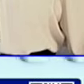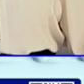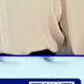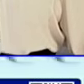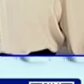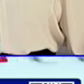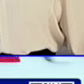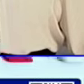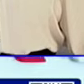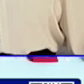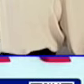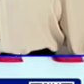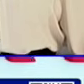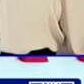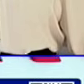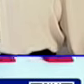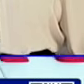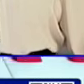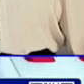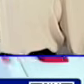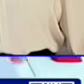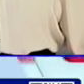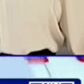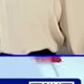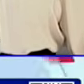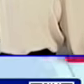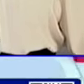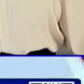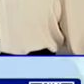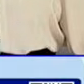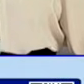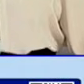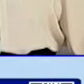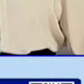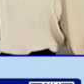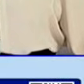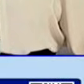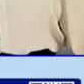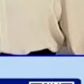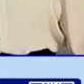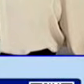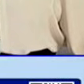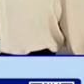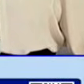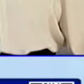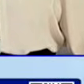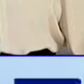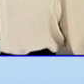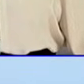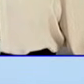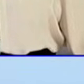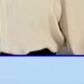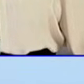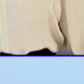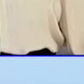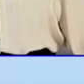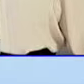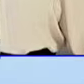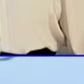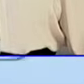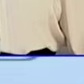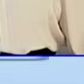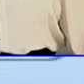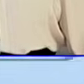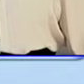la primera semana de marzo tengamos el puente transitable. Hay mucha información, lo que usted necesita saber en todo el